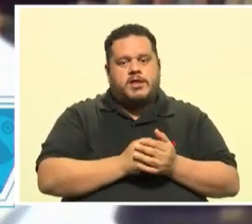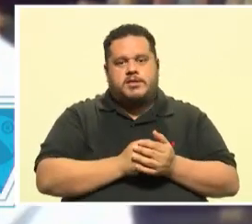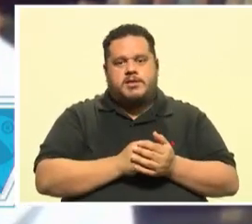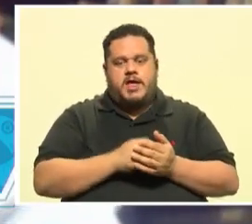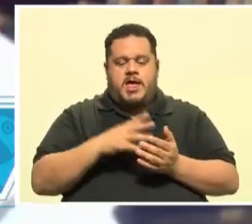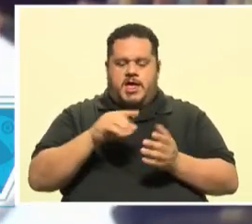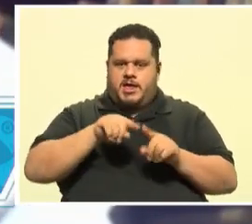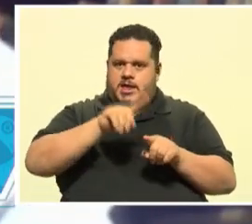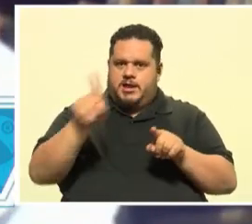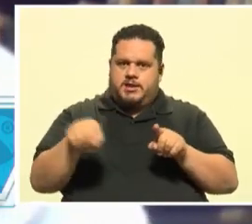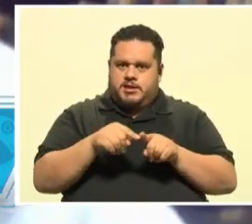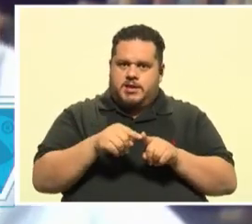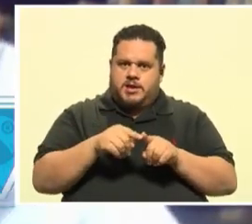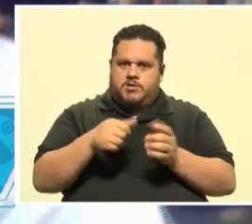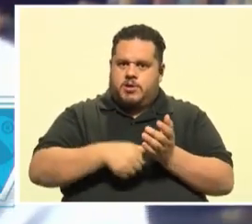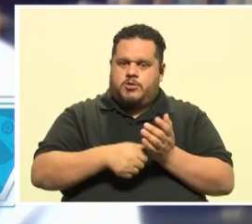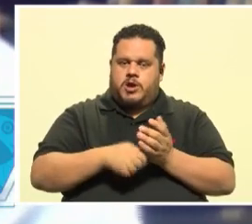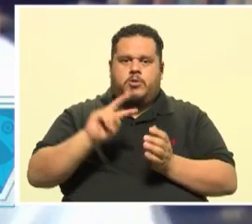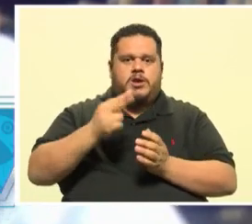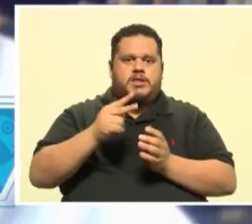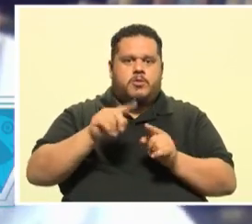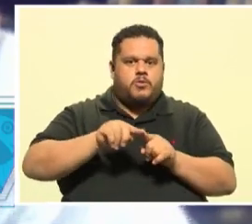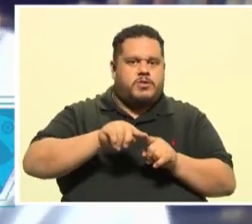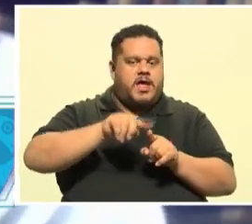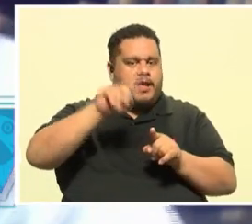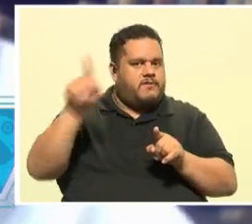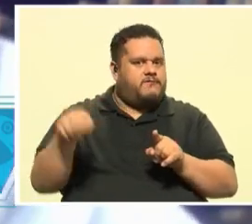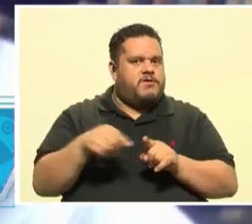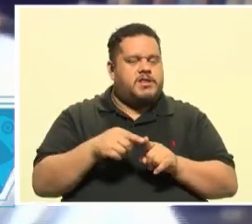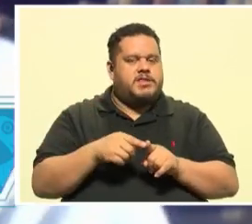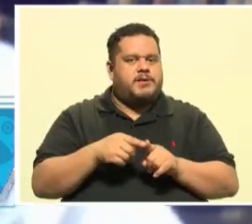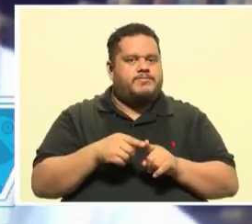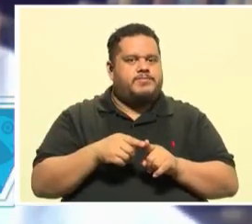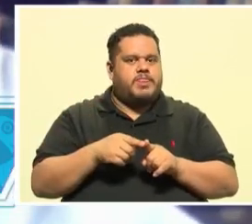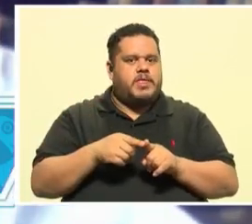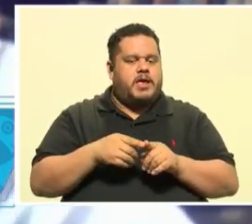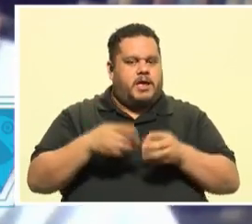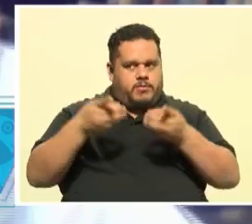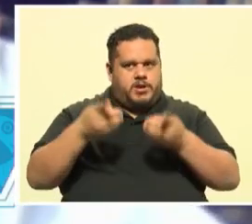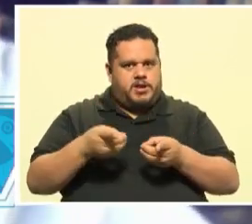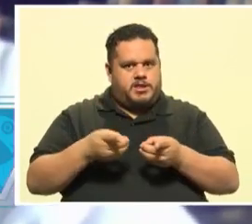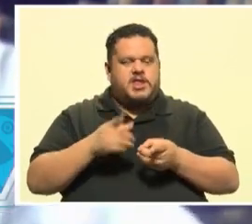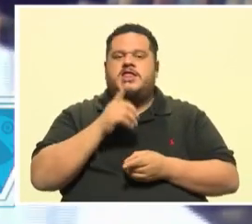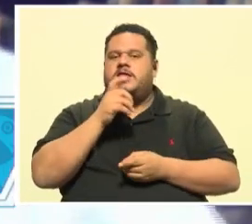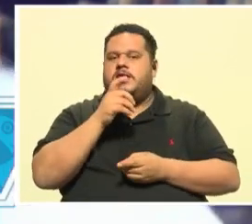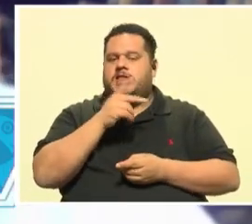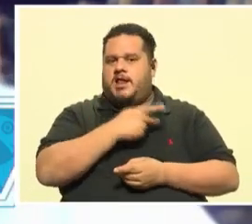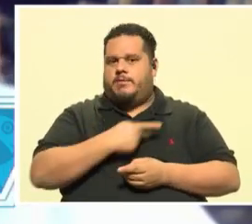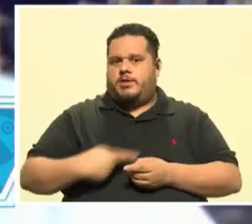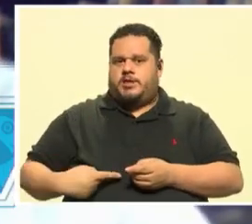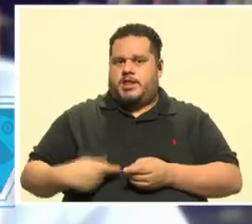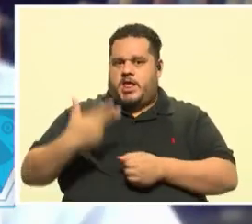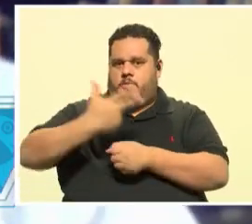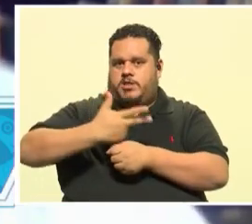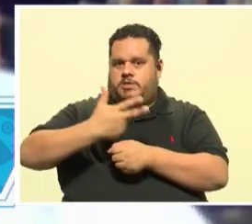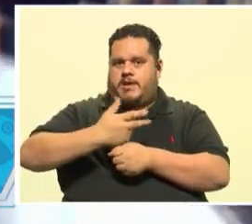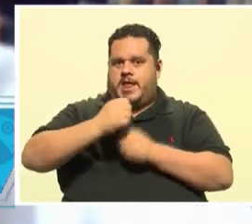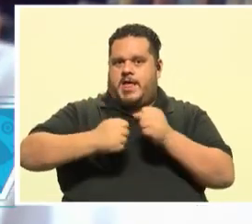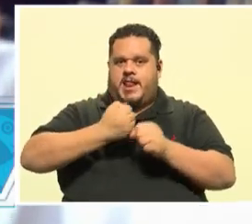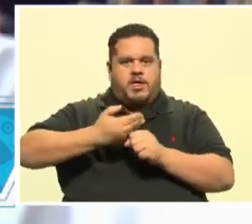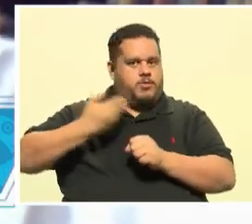pobres o empobrecidas de las capitales de Centroamérica, si ellos se irían de sus países. Y la mitad nos